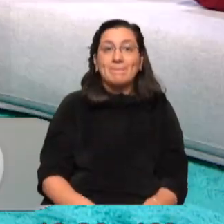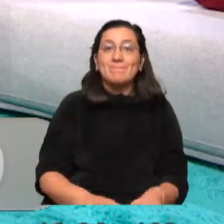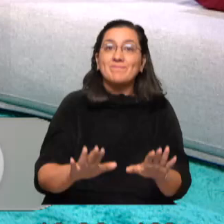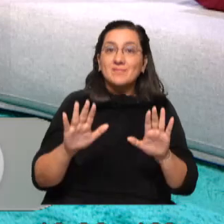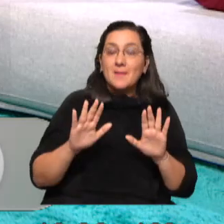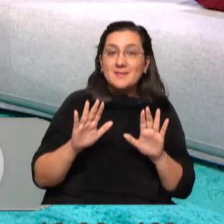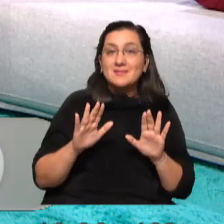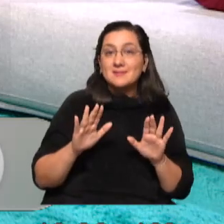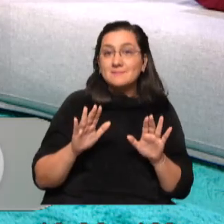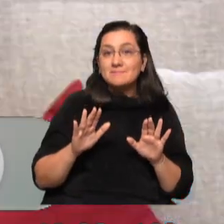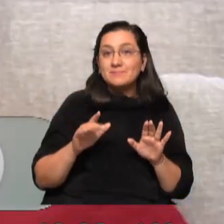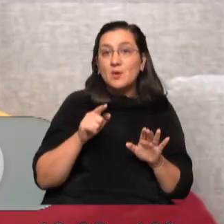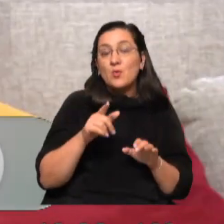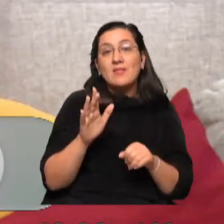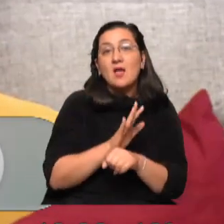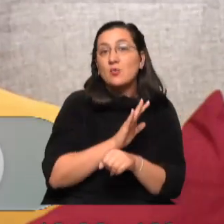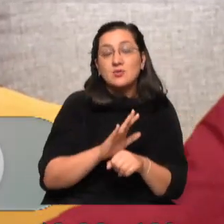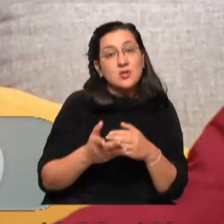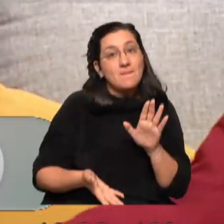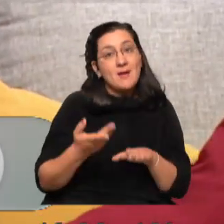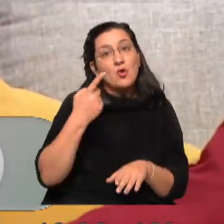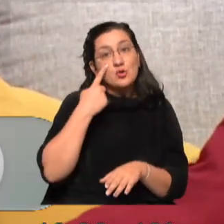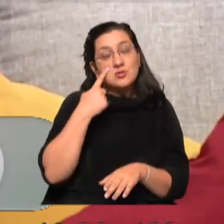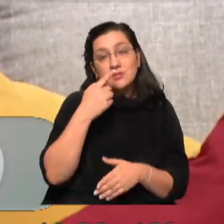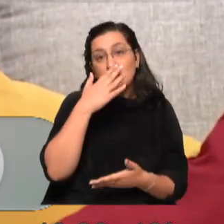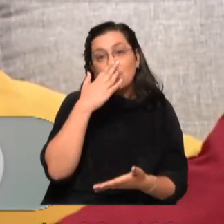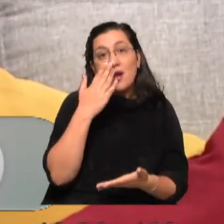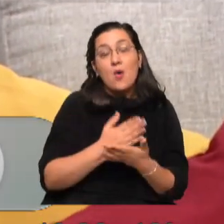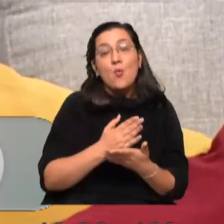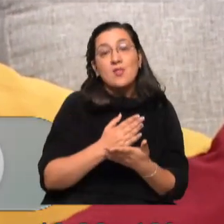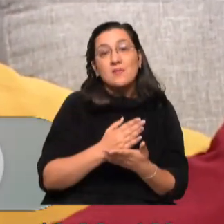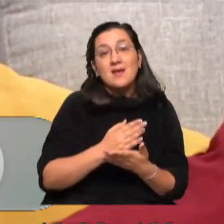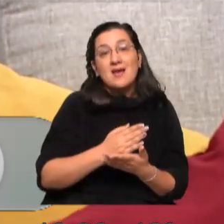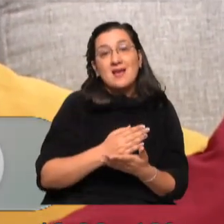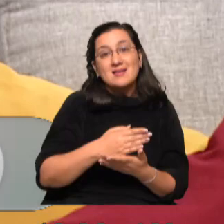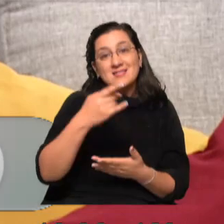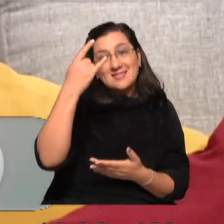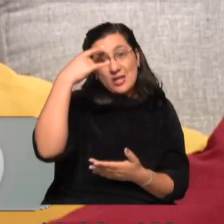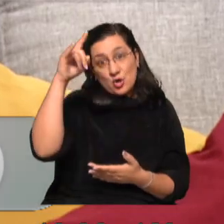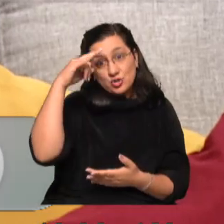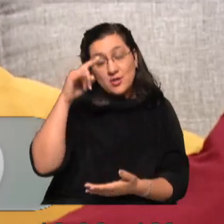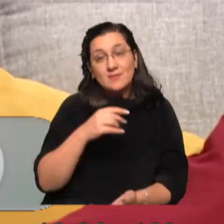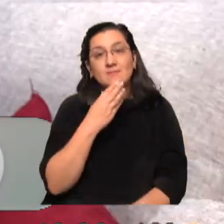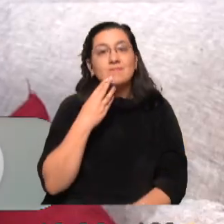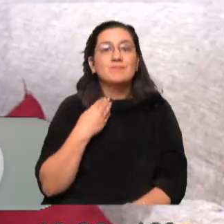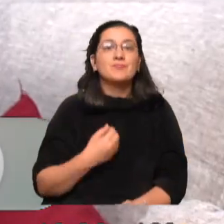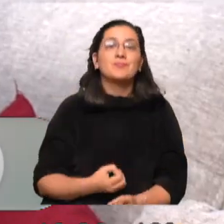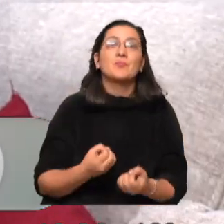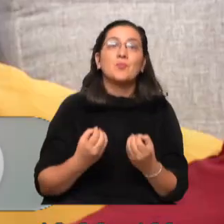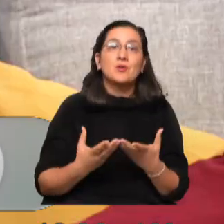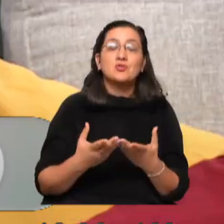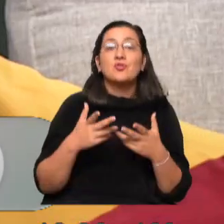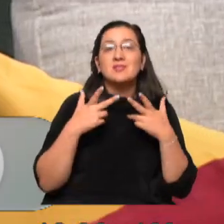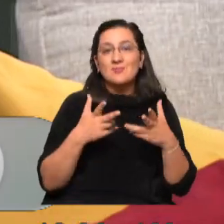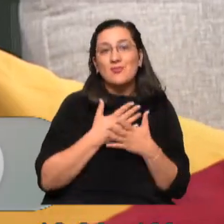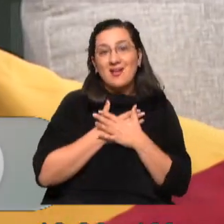las actuaciones más visibles fue en La Última Criolla, y por eso estuviste en Mirá Montevideo, en los compañeros de la tarde, y por eso decimos